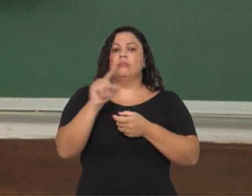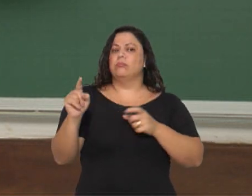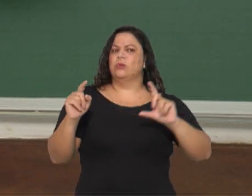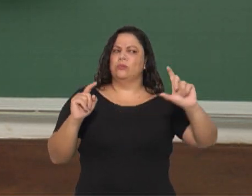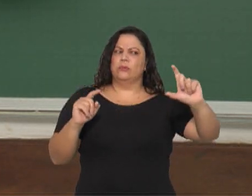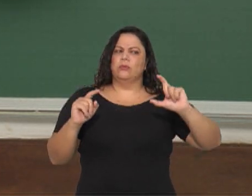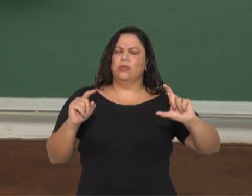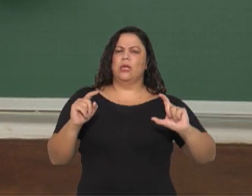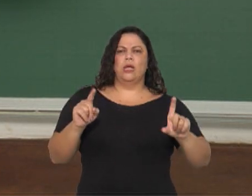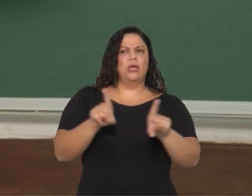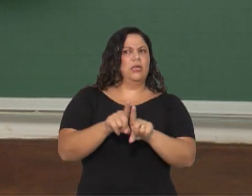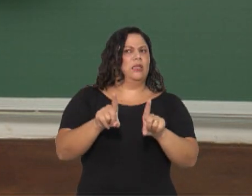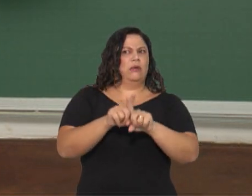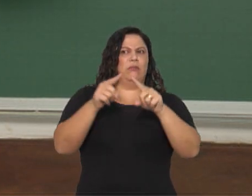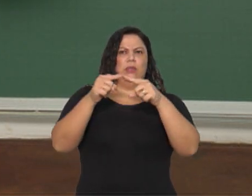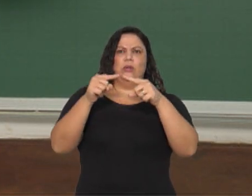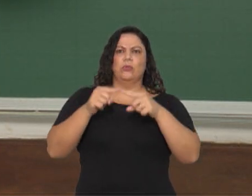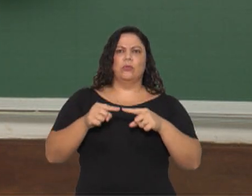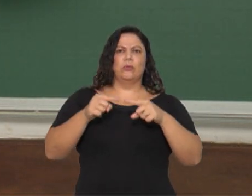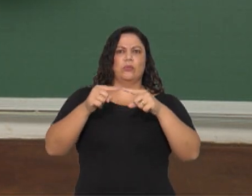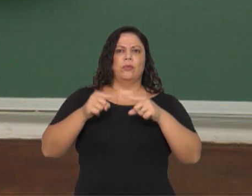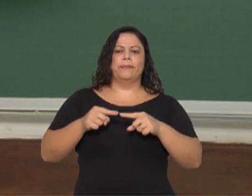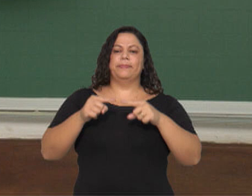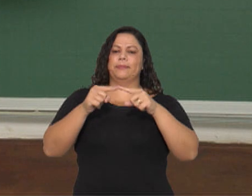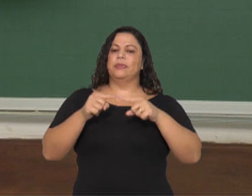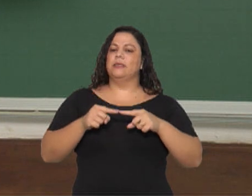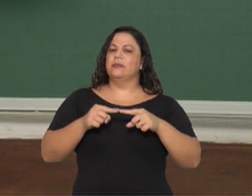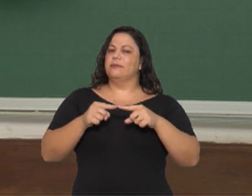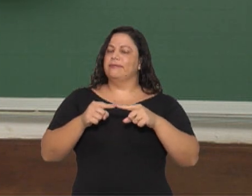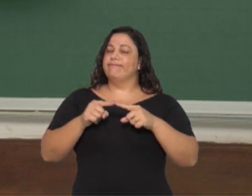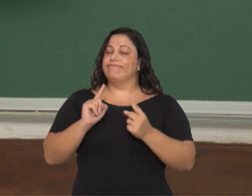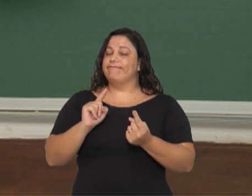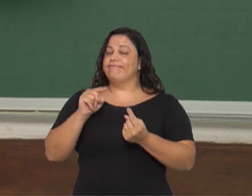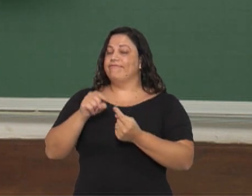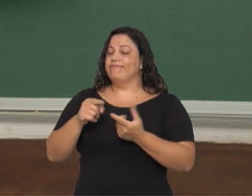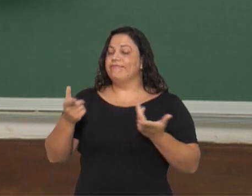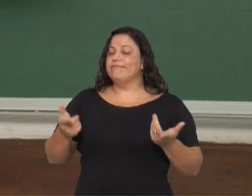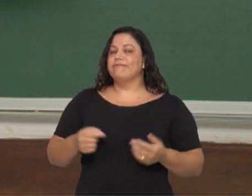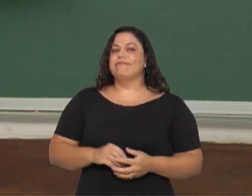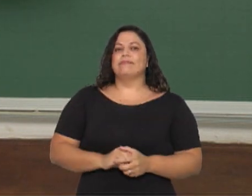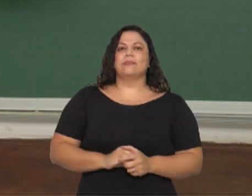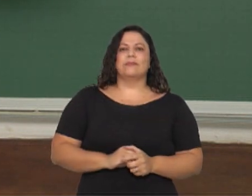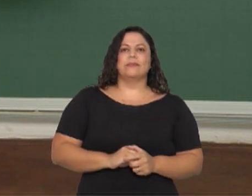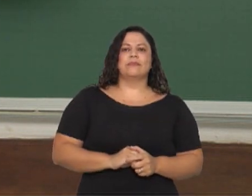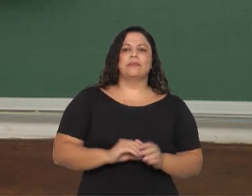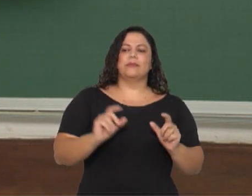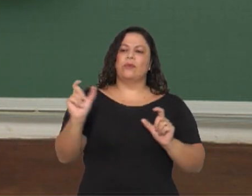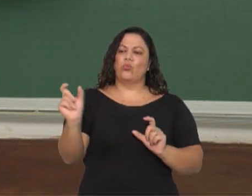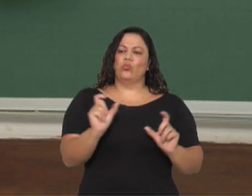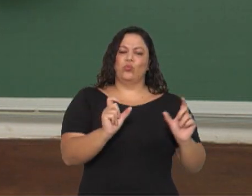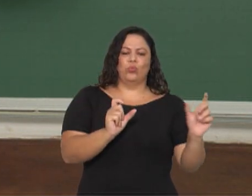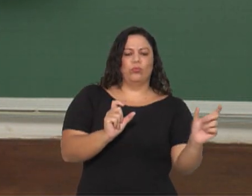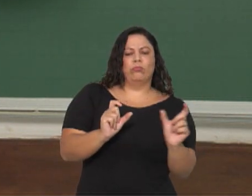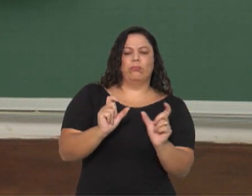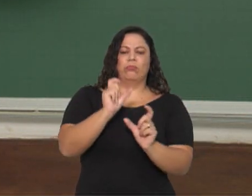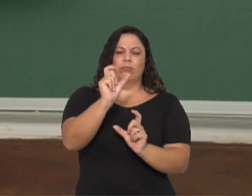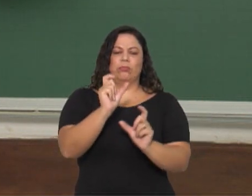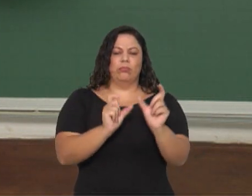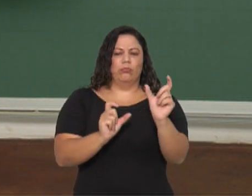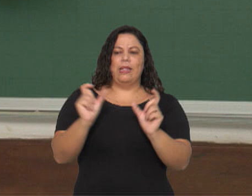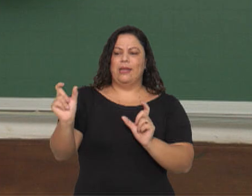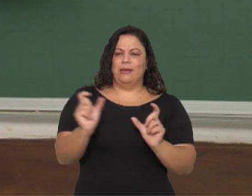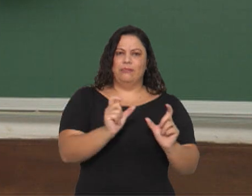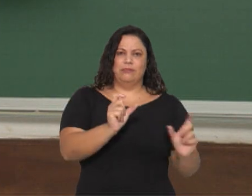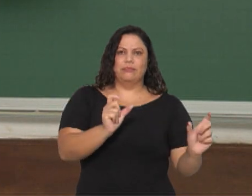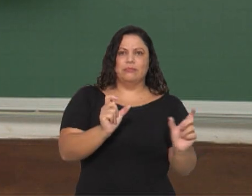tienen rimas específicas, ¿no? Juego de palavras, o jogo de palavras, o brincar com as